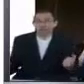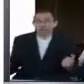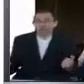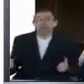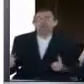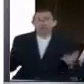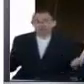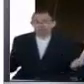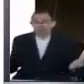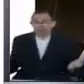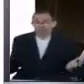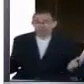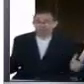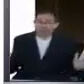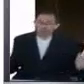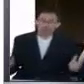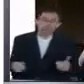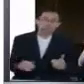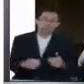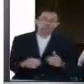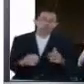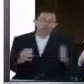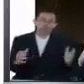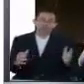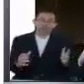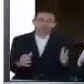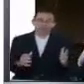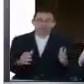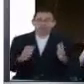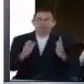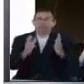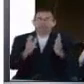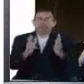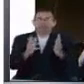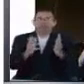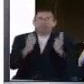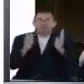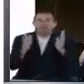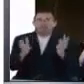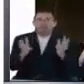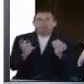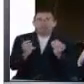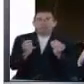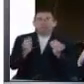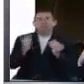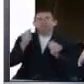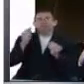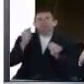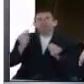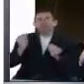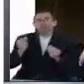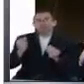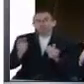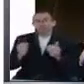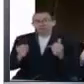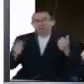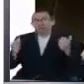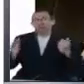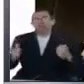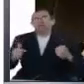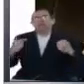usando, forma diferente, ¿ok? Bien, ahora, ¿qué razón es esa? Siempre trate de identificar